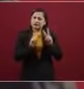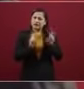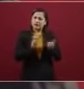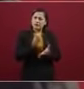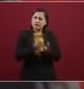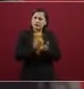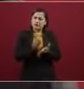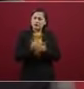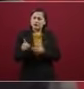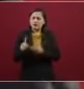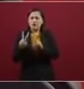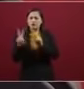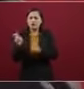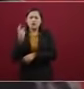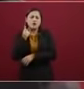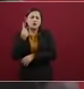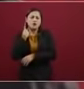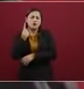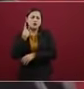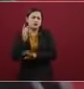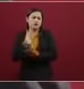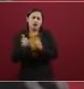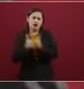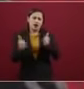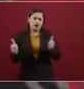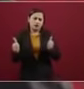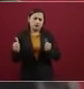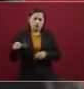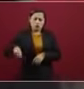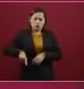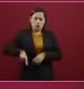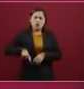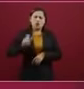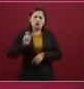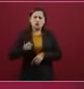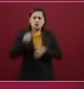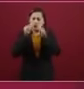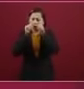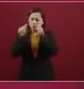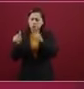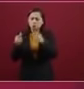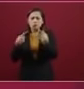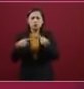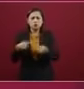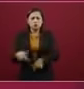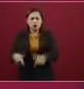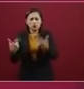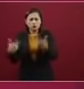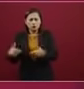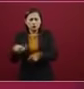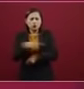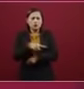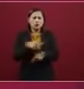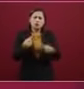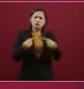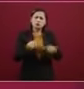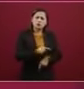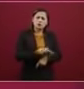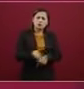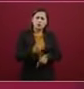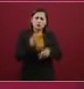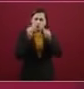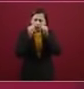poder político, y el gobierno de ahora representa a todos, a ricos y a pobres, a todos los ciudadanos, a los que viven en